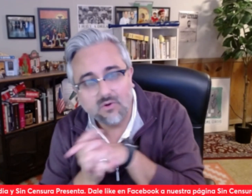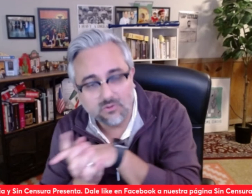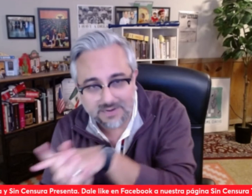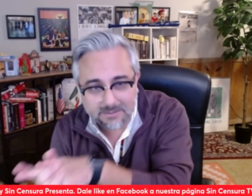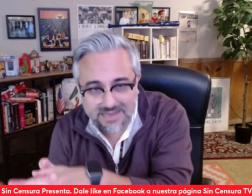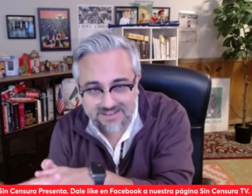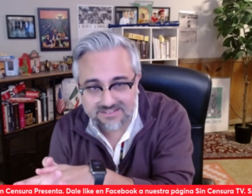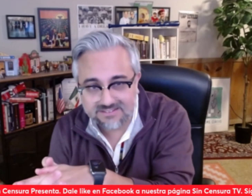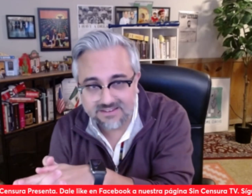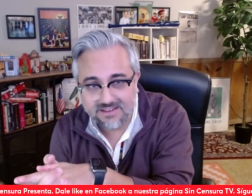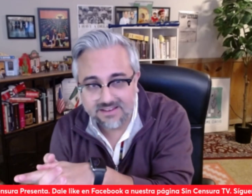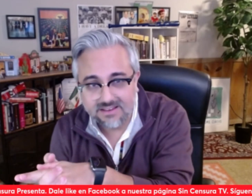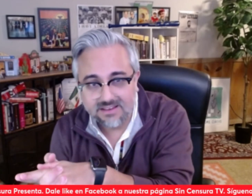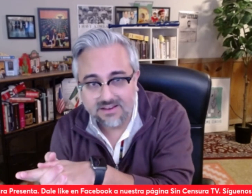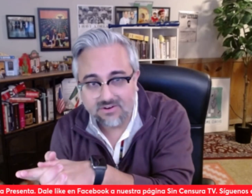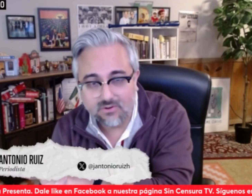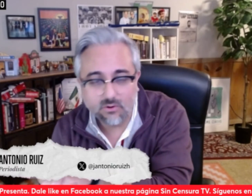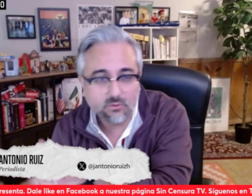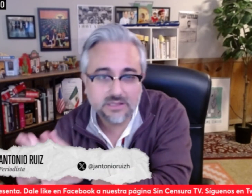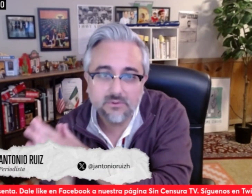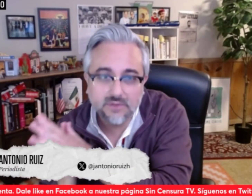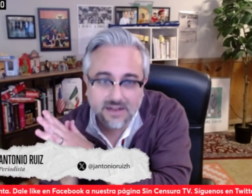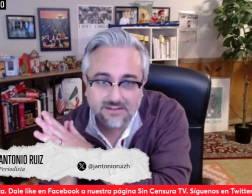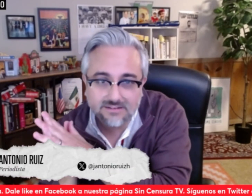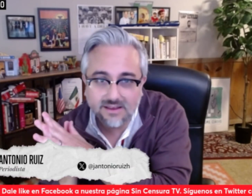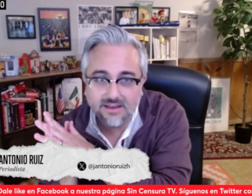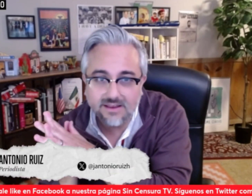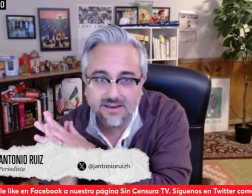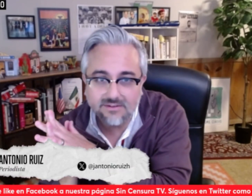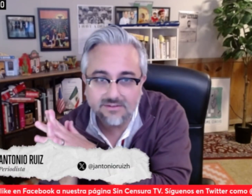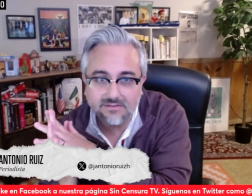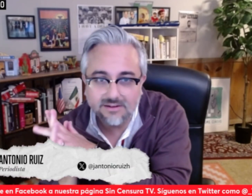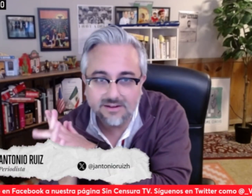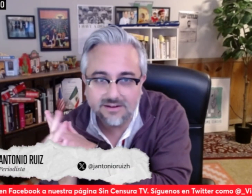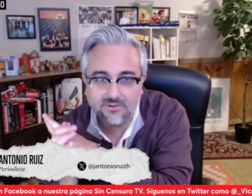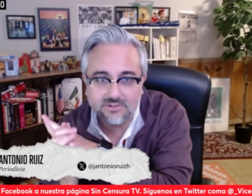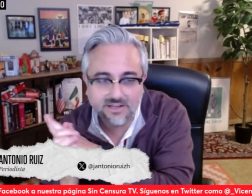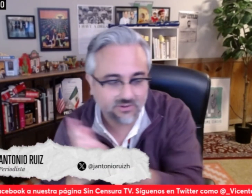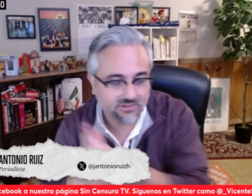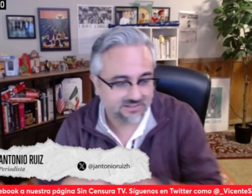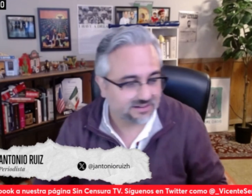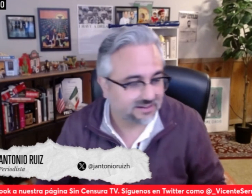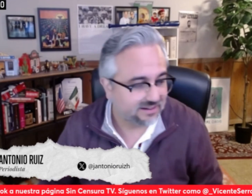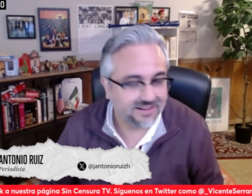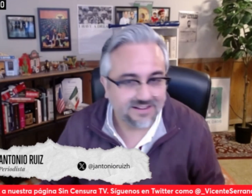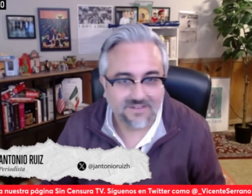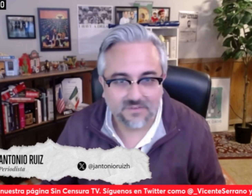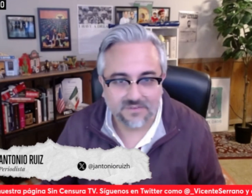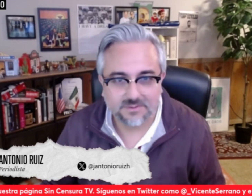o nos vale madres o nos botamos de la risa, ¿no? Al escuchar cosas